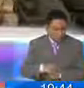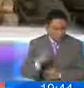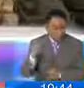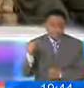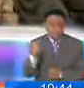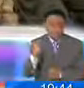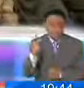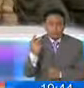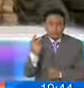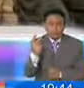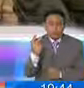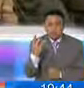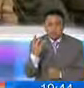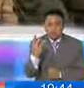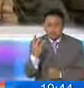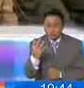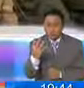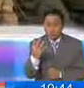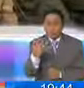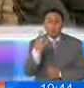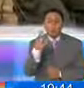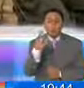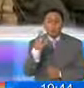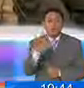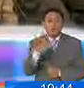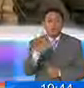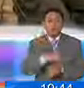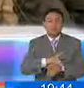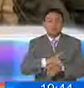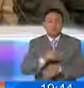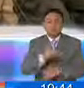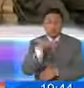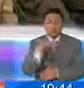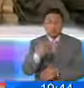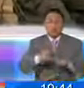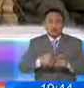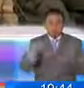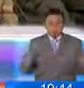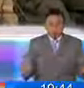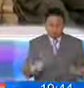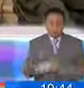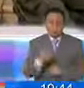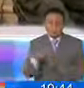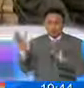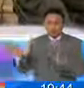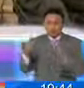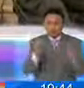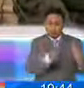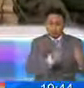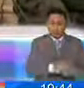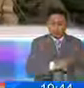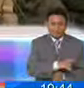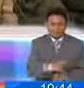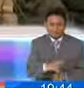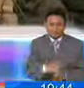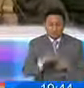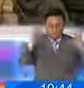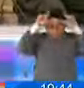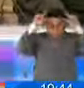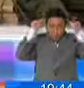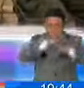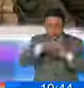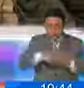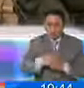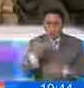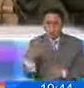eran 4 pediatras, 4 ginecólogos, 4 termocunas. Entonces había enfermeras y todo, y